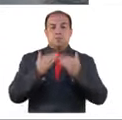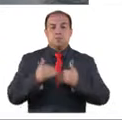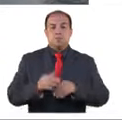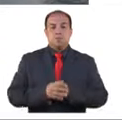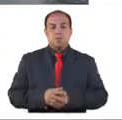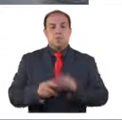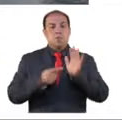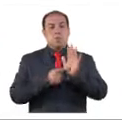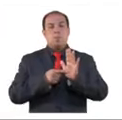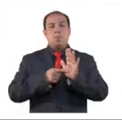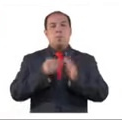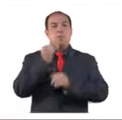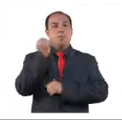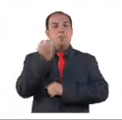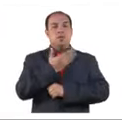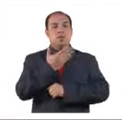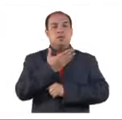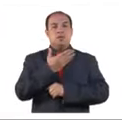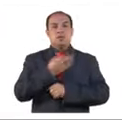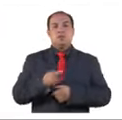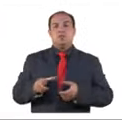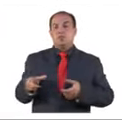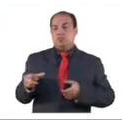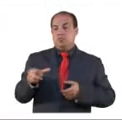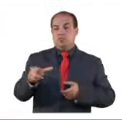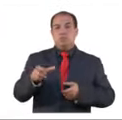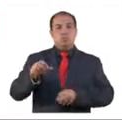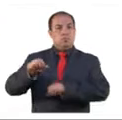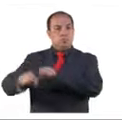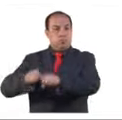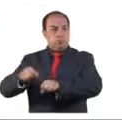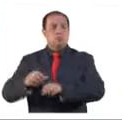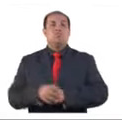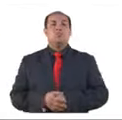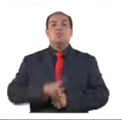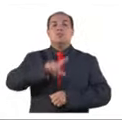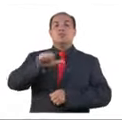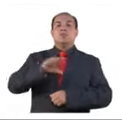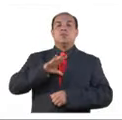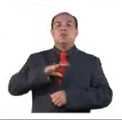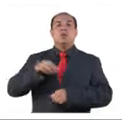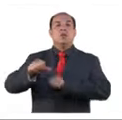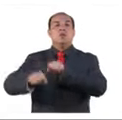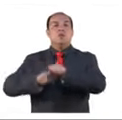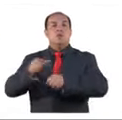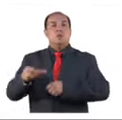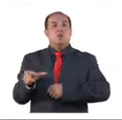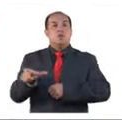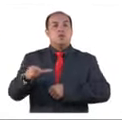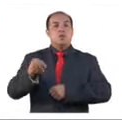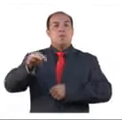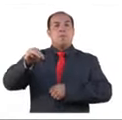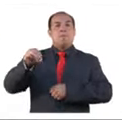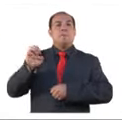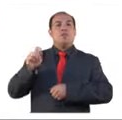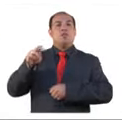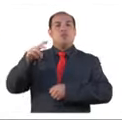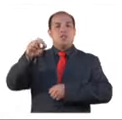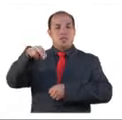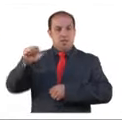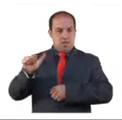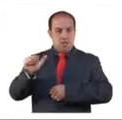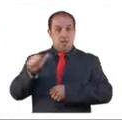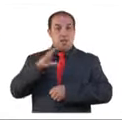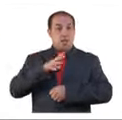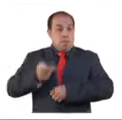tenemos algunas imágenes. Después está la ciclovía metropolitana, como les decía, será la primera ciclovía